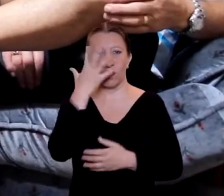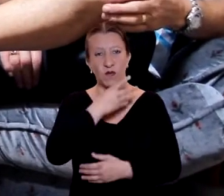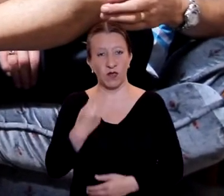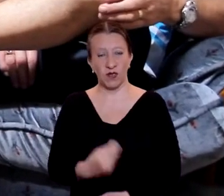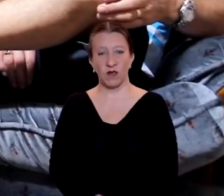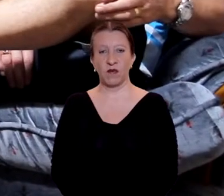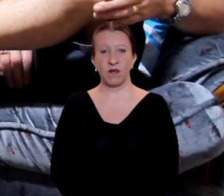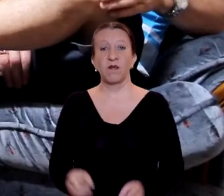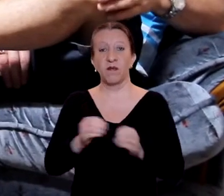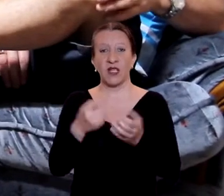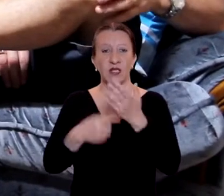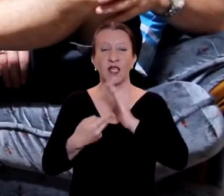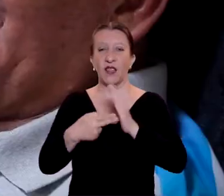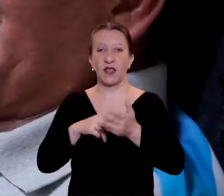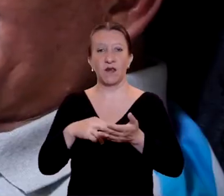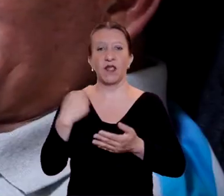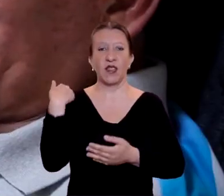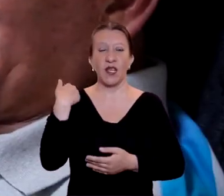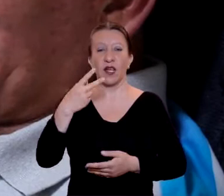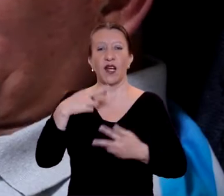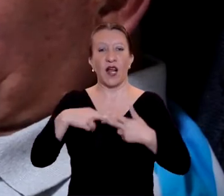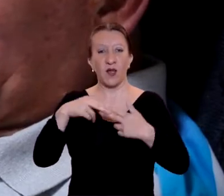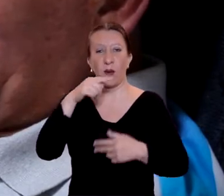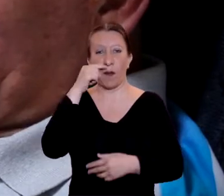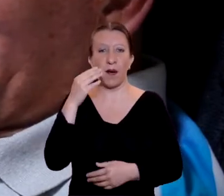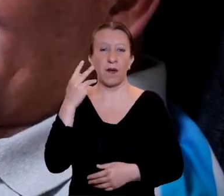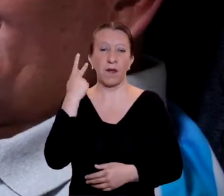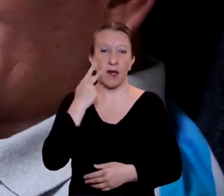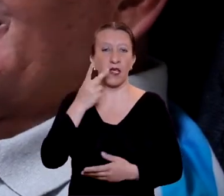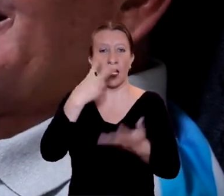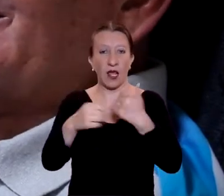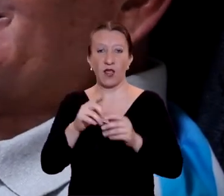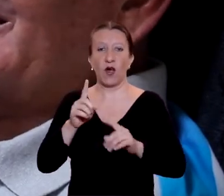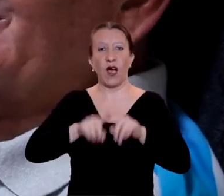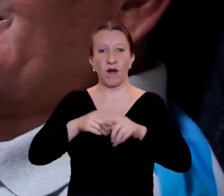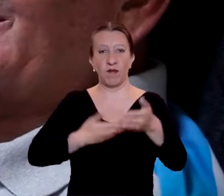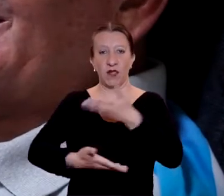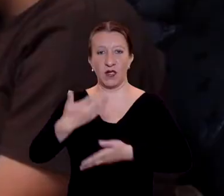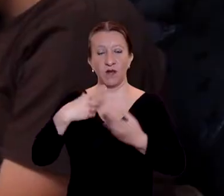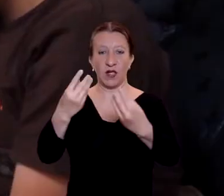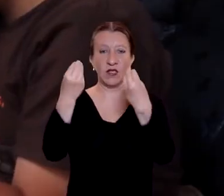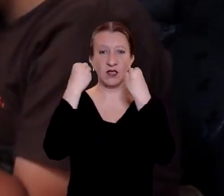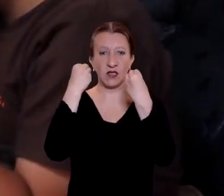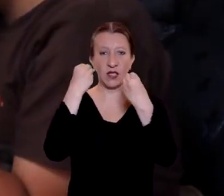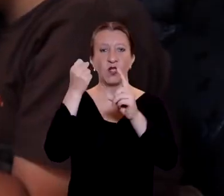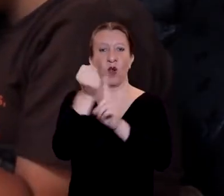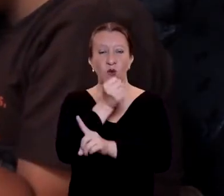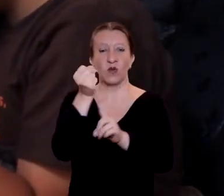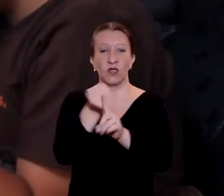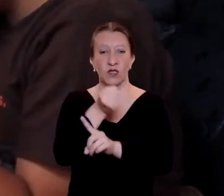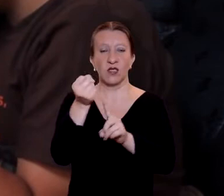bonita. Más que tener una relación de padre a hija, ellos son mis amigos. Ellos siempre me enseñaron a